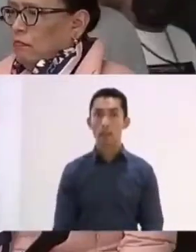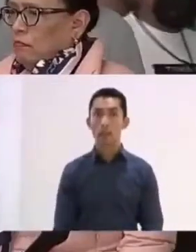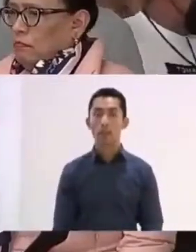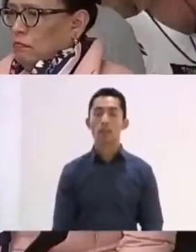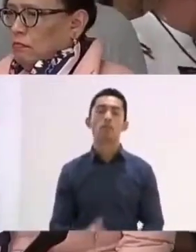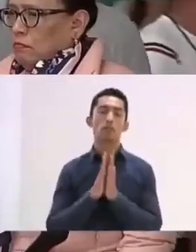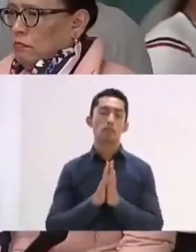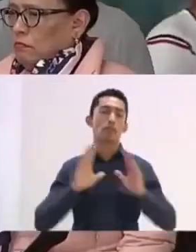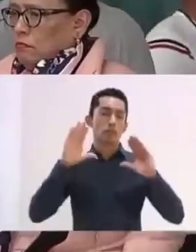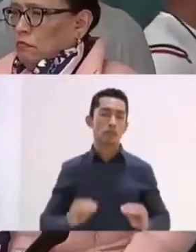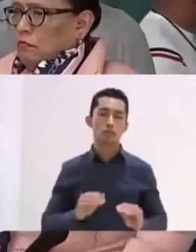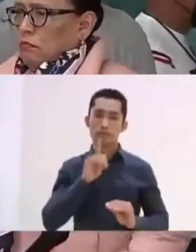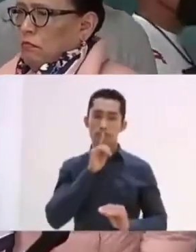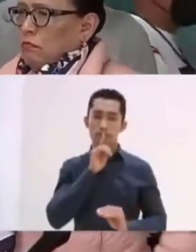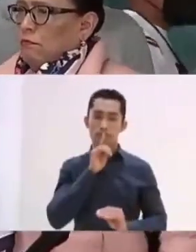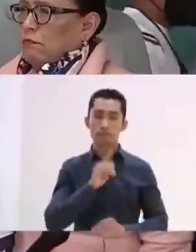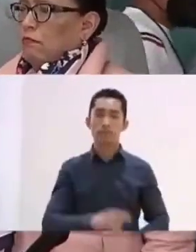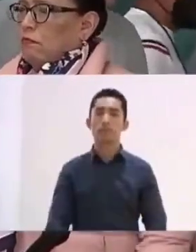Guarden silencio.